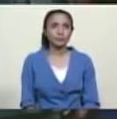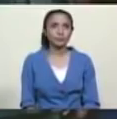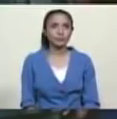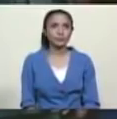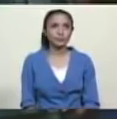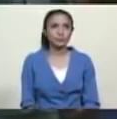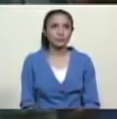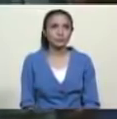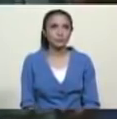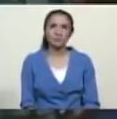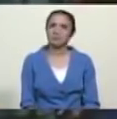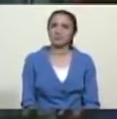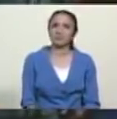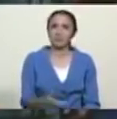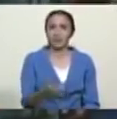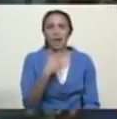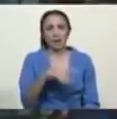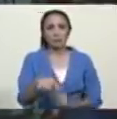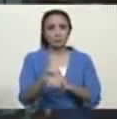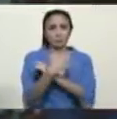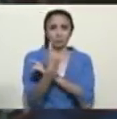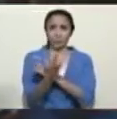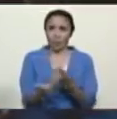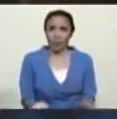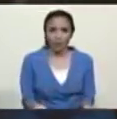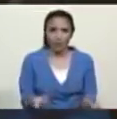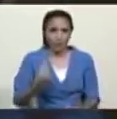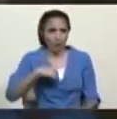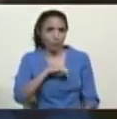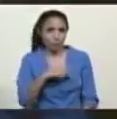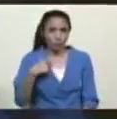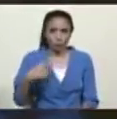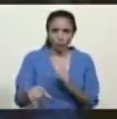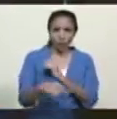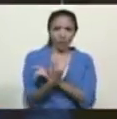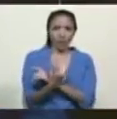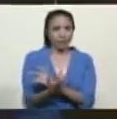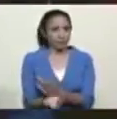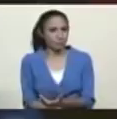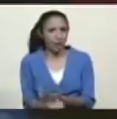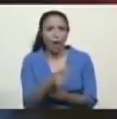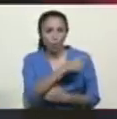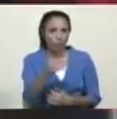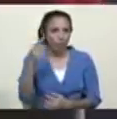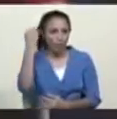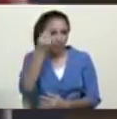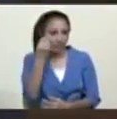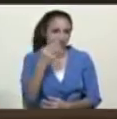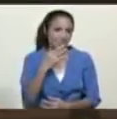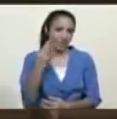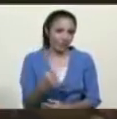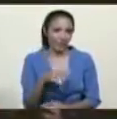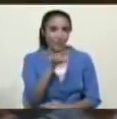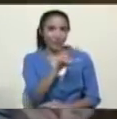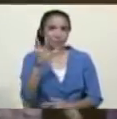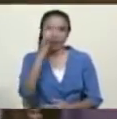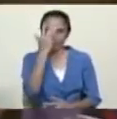Y al final, ¿a quién terminan engañando? A nuestra gente. ¿Alguien de aquí creía que el 23 se acababa